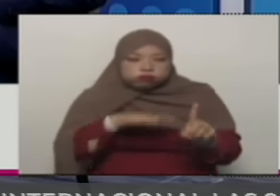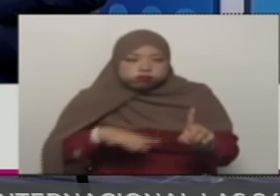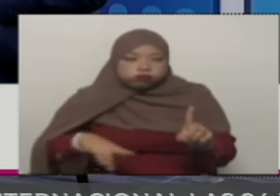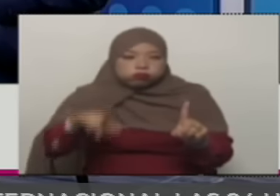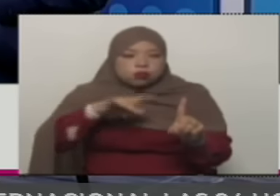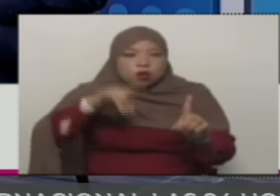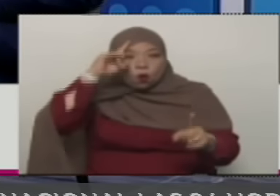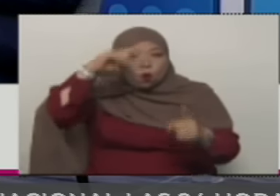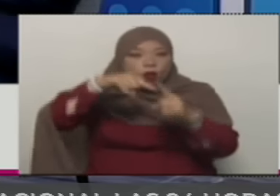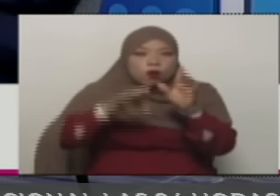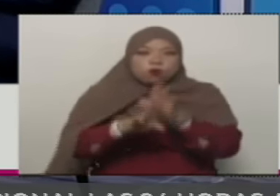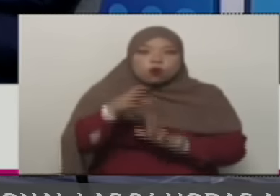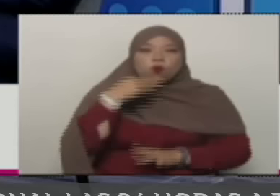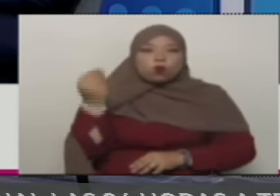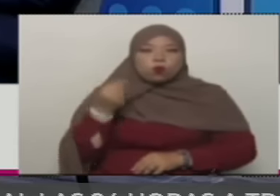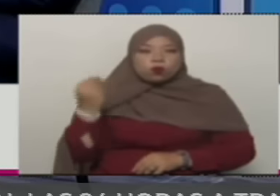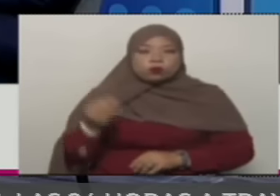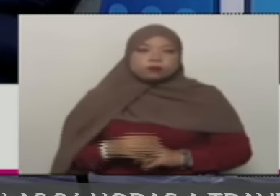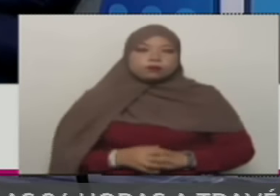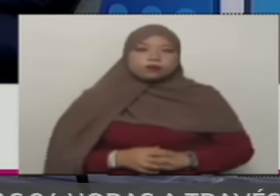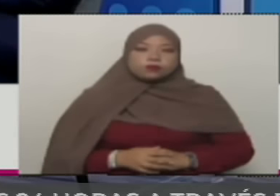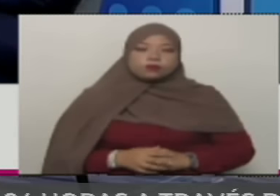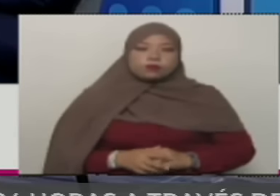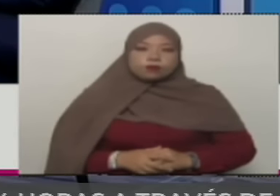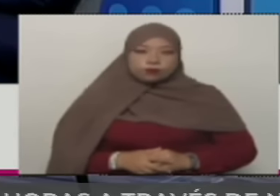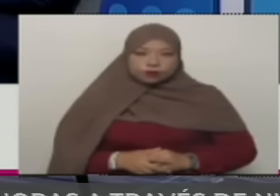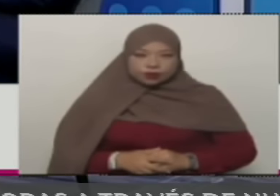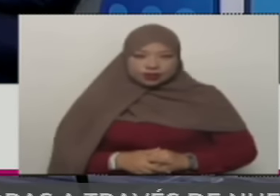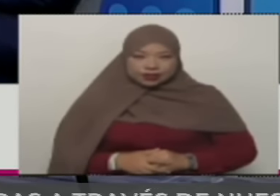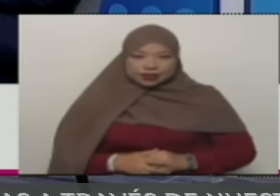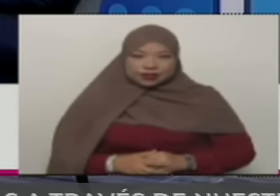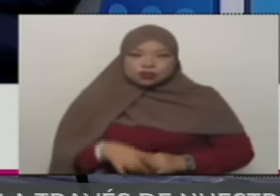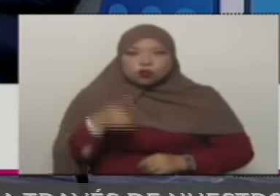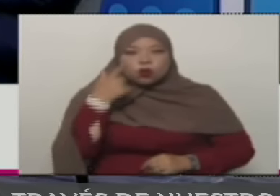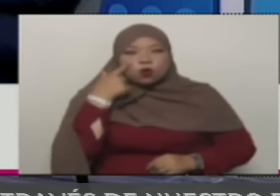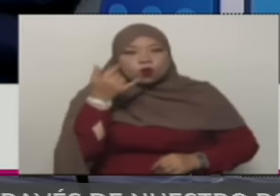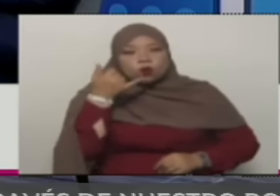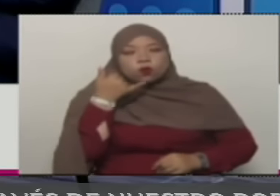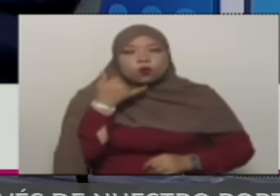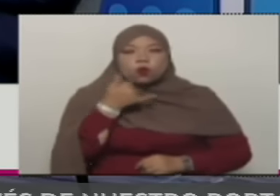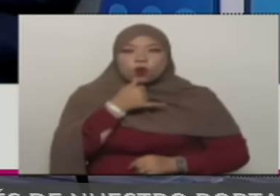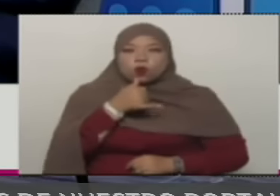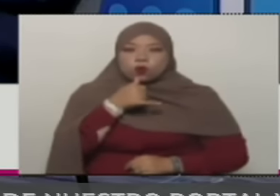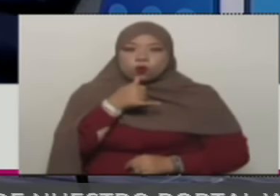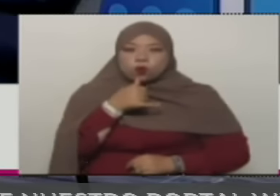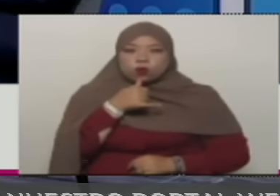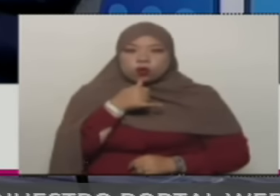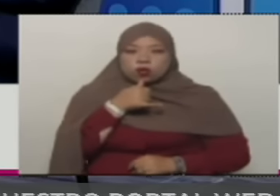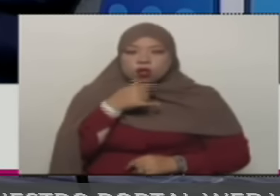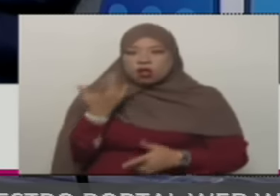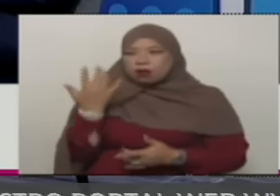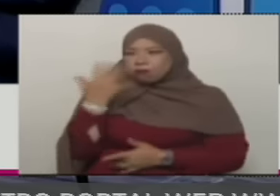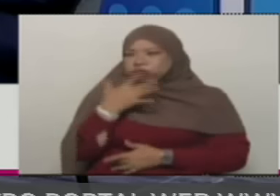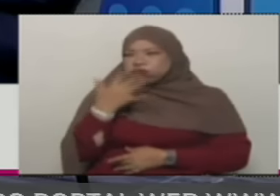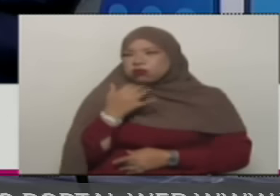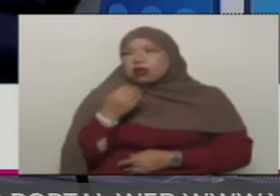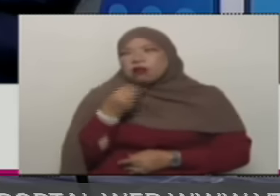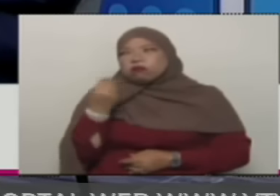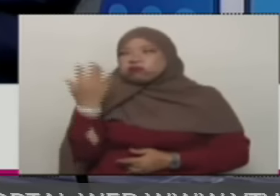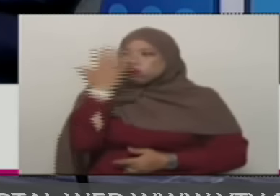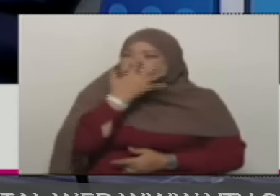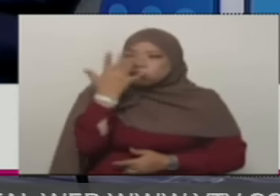Que rete. Porque entonces tú te pones aquí en el muchacho prefiere estar pegado aquí viendo TikTok porque es más entretenido. Así es. Y entonces